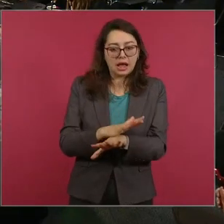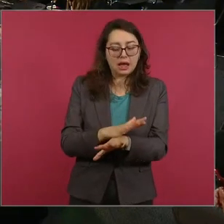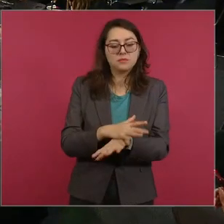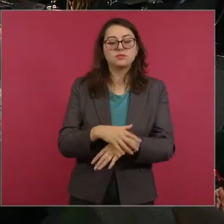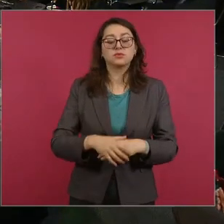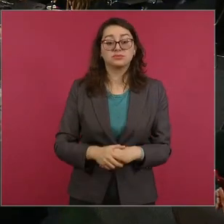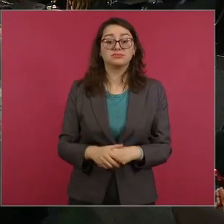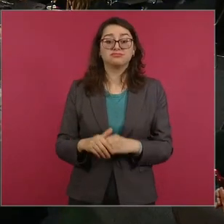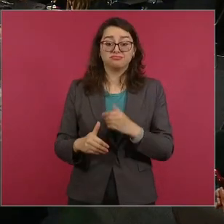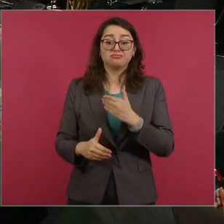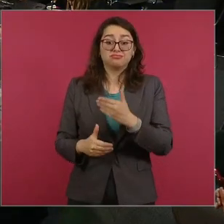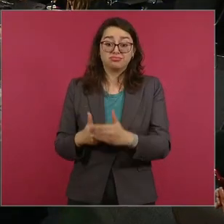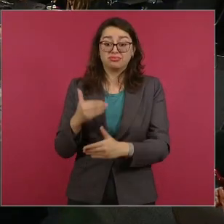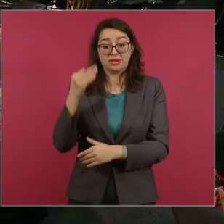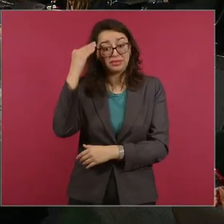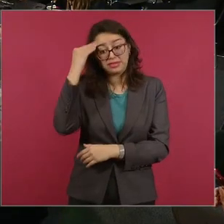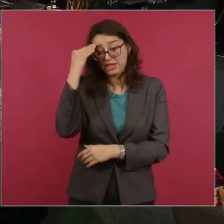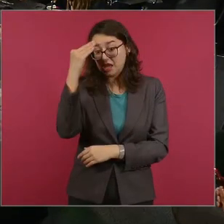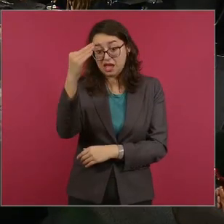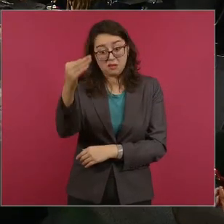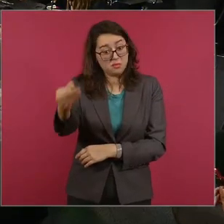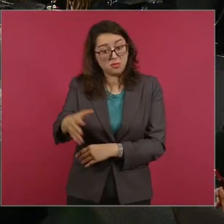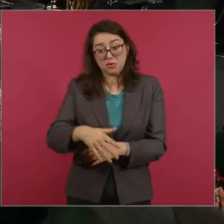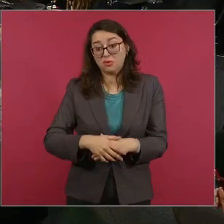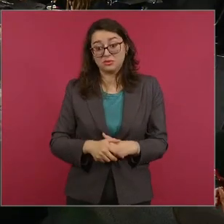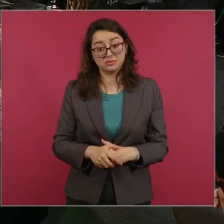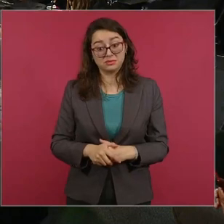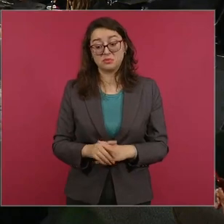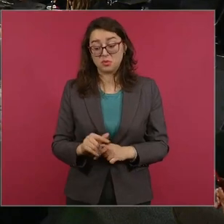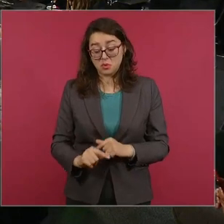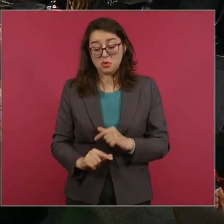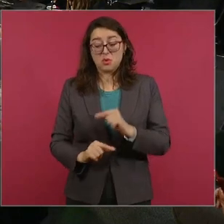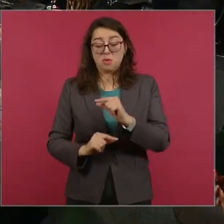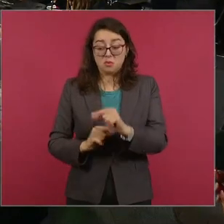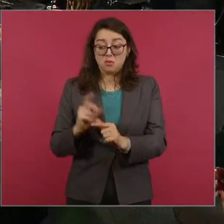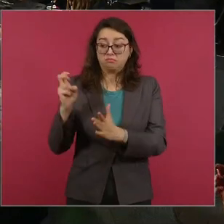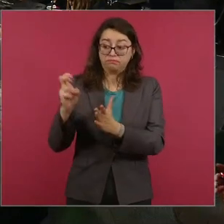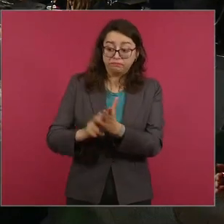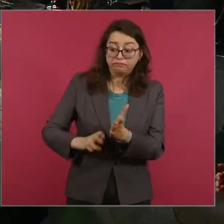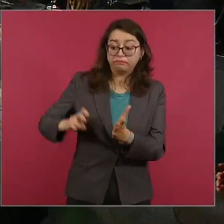todo eso pues lleva tiempo y lo ha hecho bien este